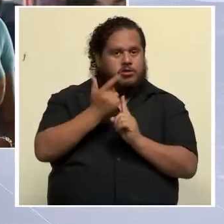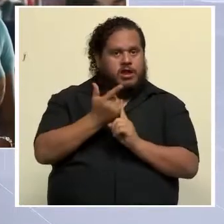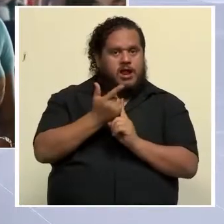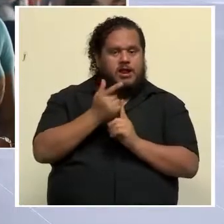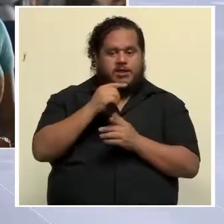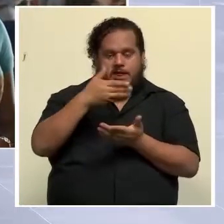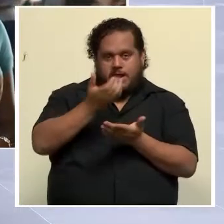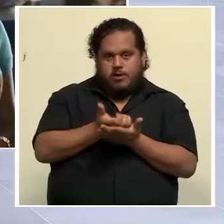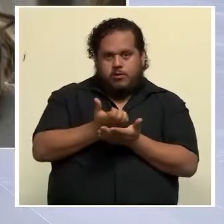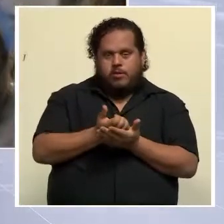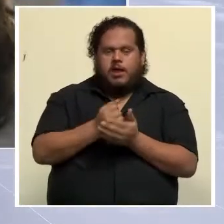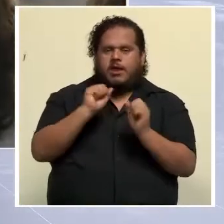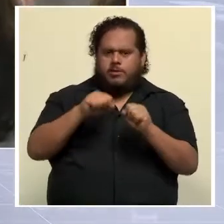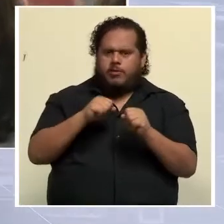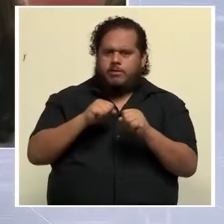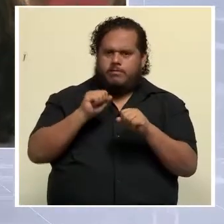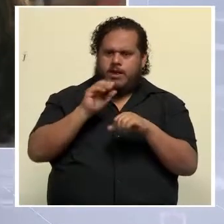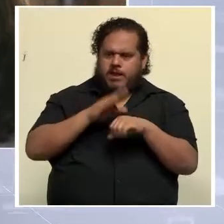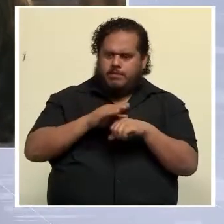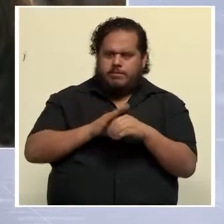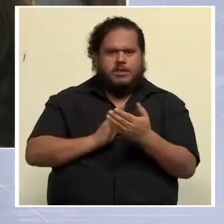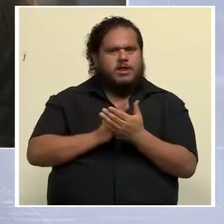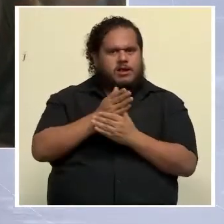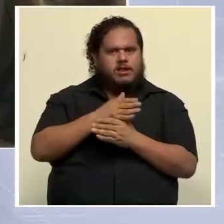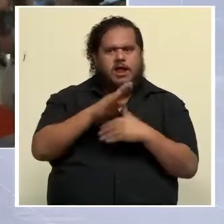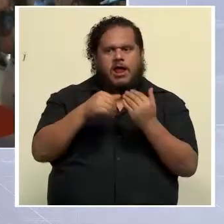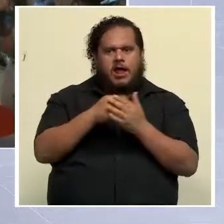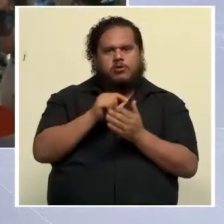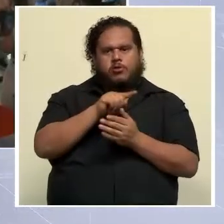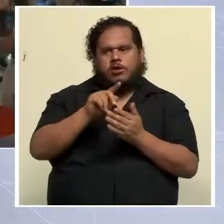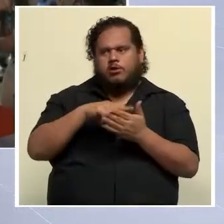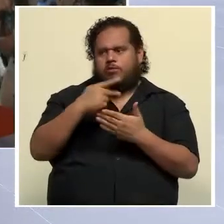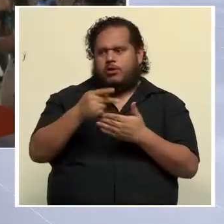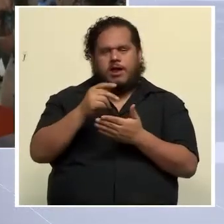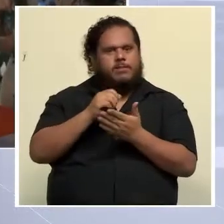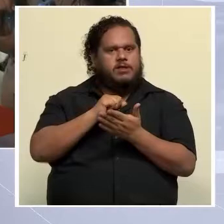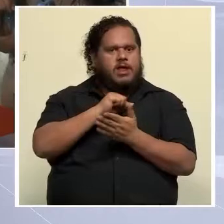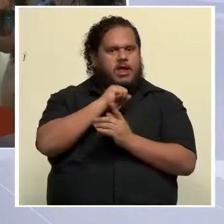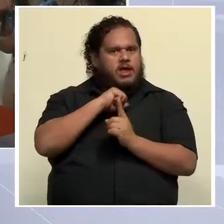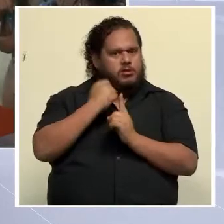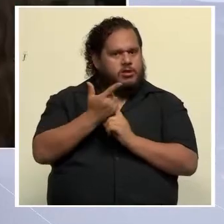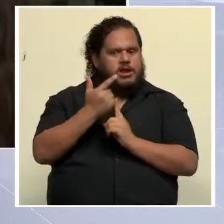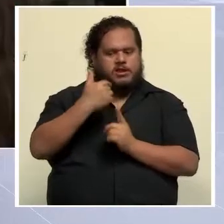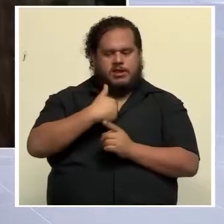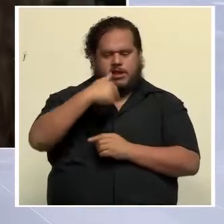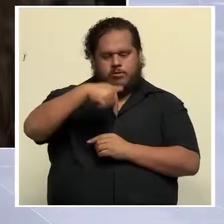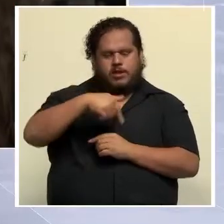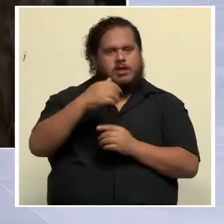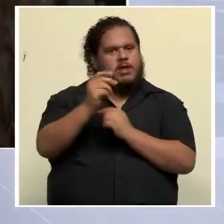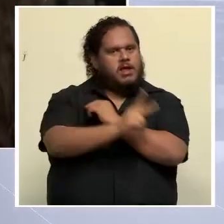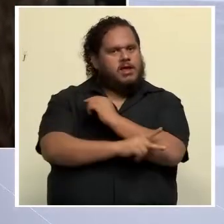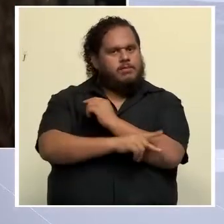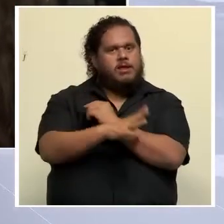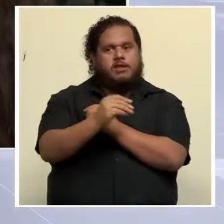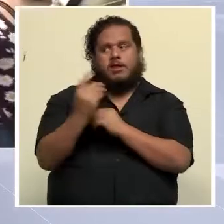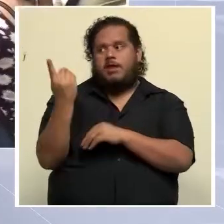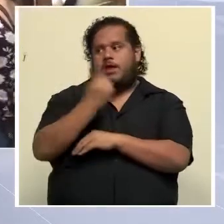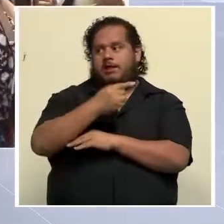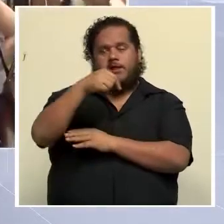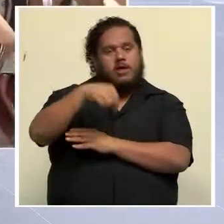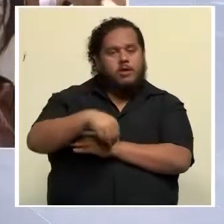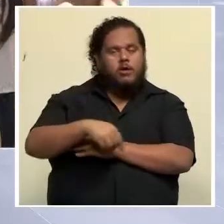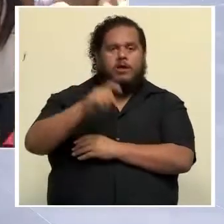articular a todos esos programas sociales que son bastantes, estamos hablando de decenas de programas sociales que hay en el país y que al día de hoy